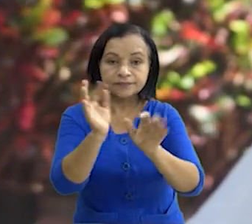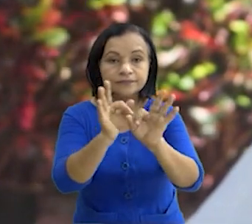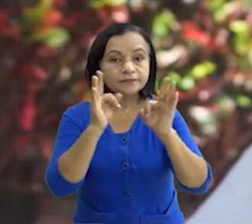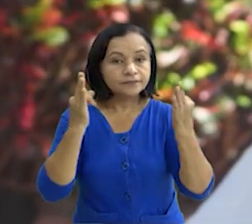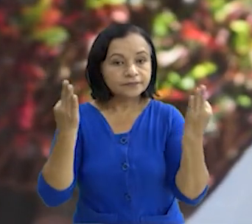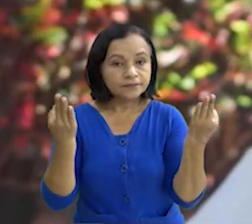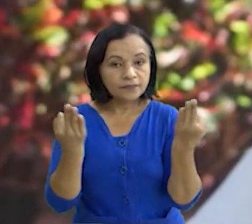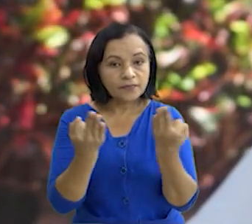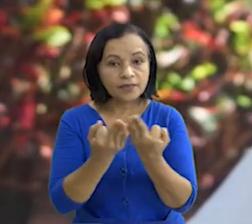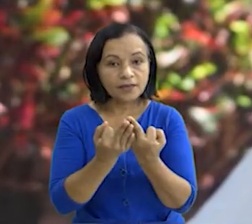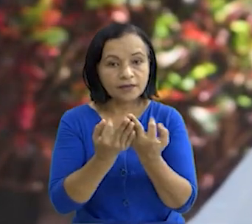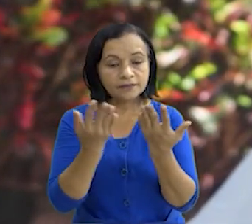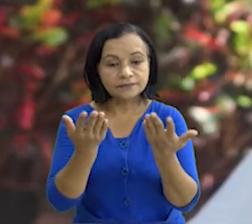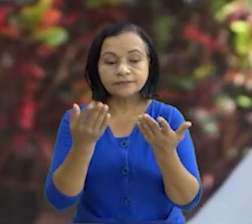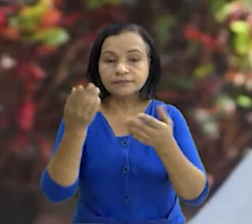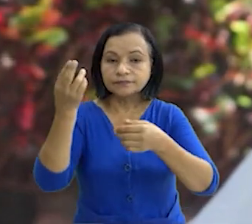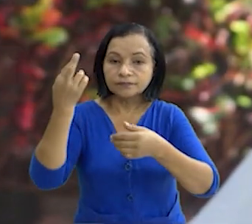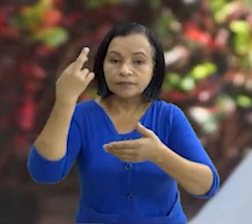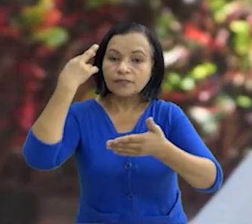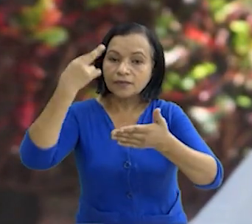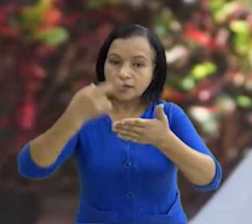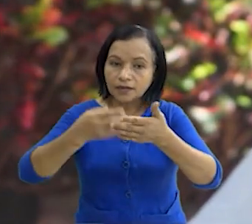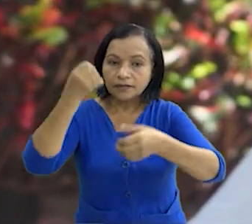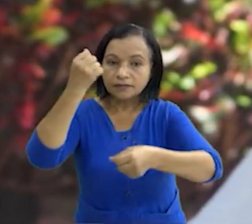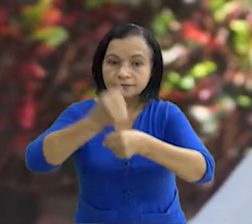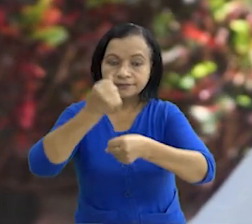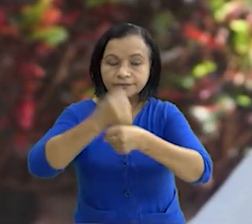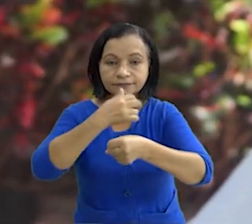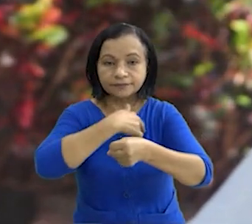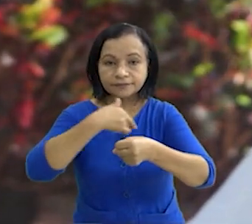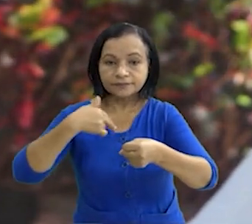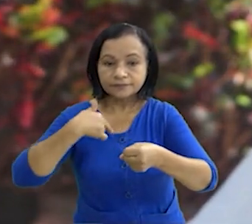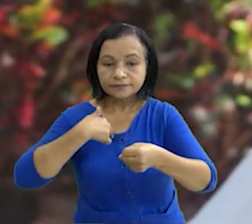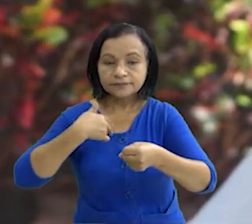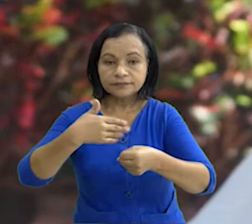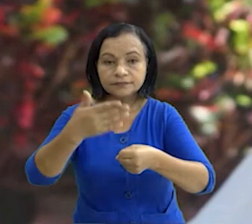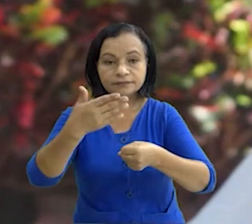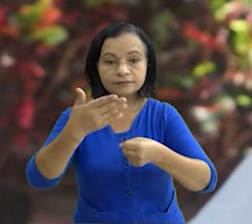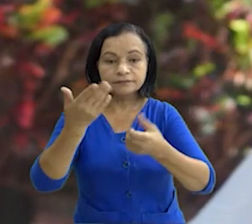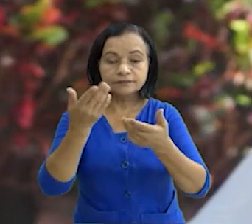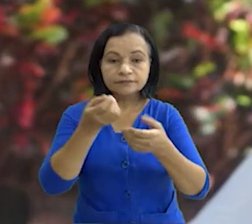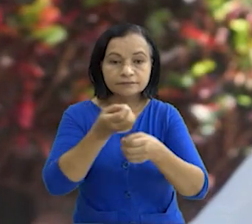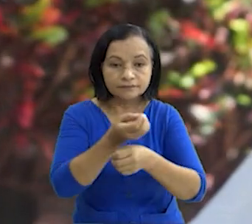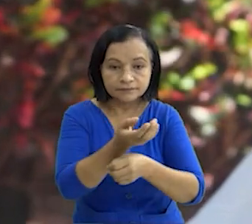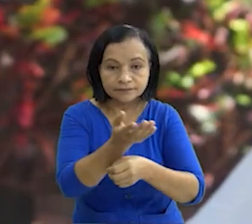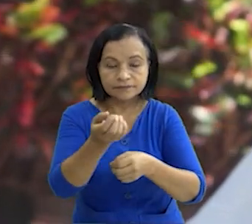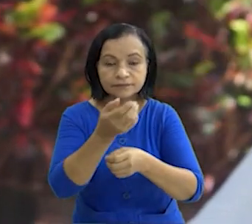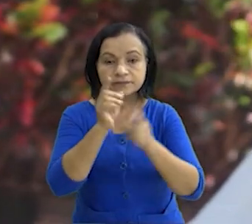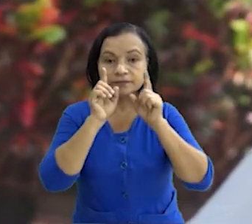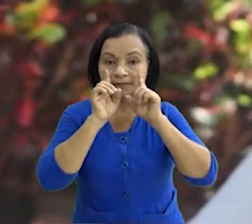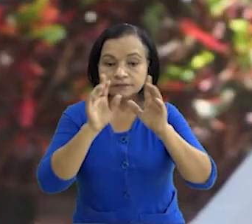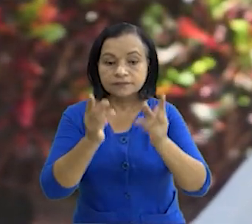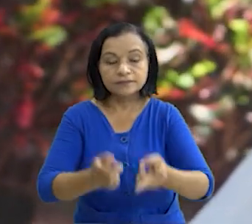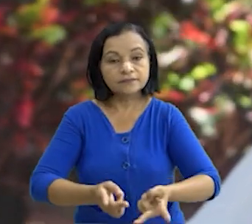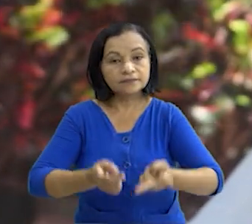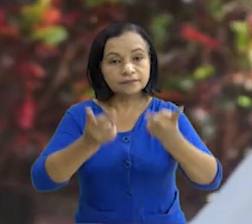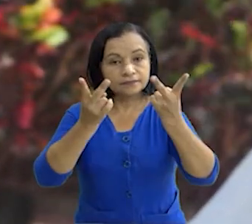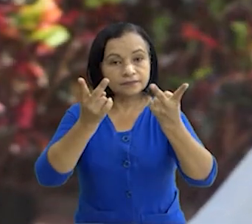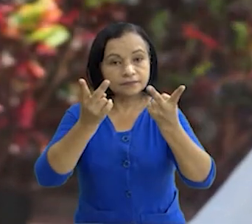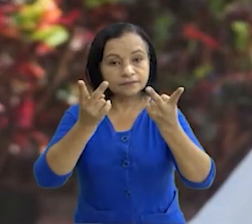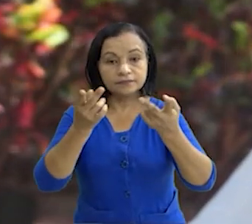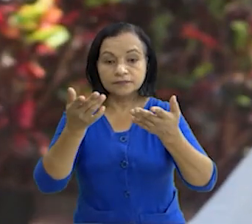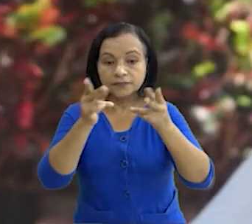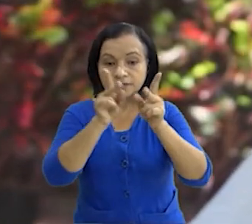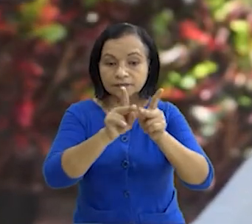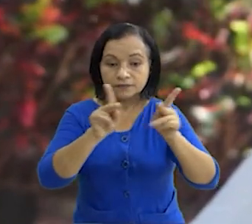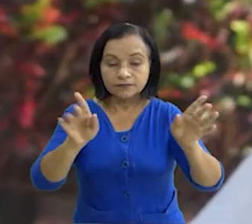familia, también recordar el trabajo que se está realizando en cuanto a la conciencia sobre la protección de la vida con la